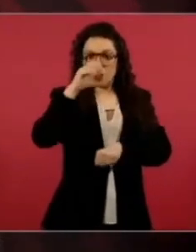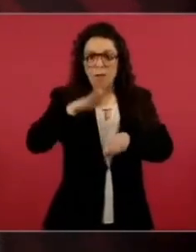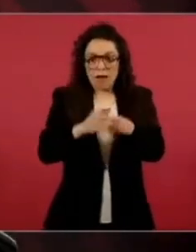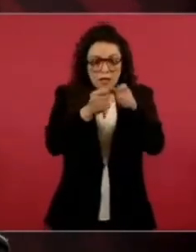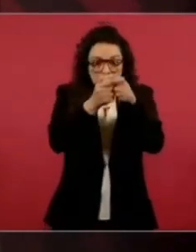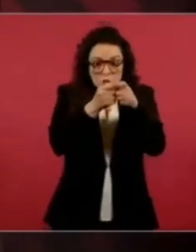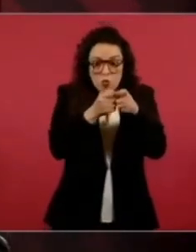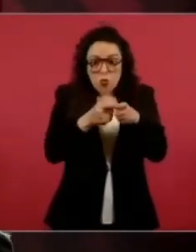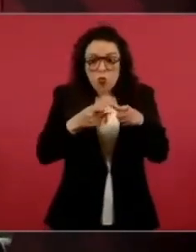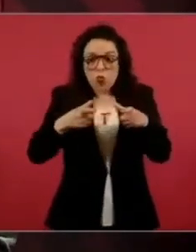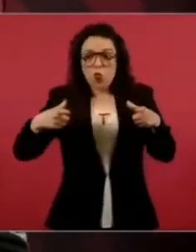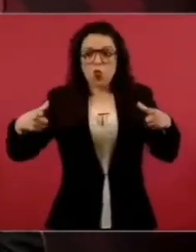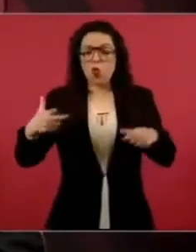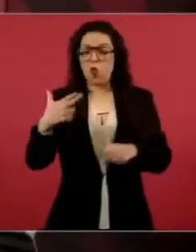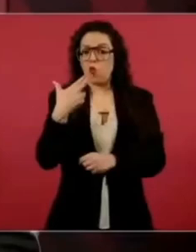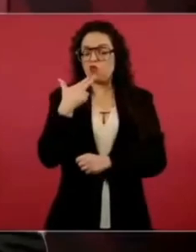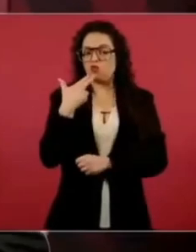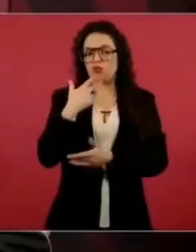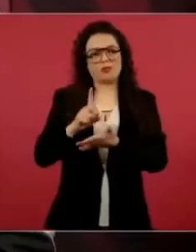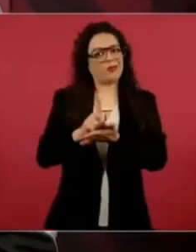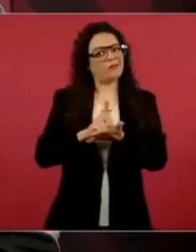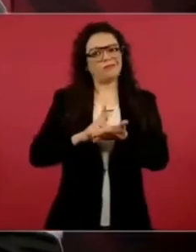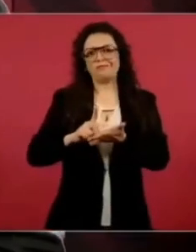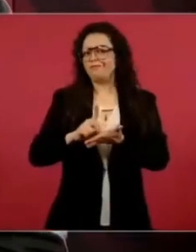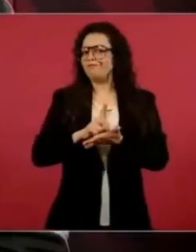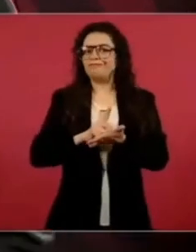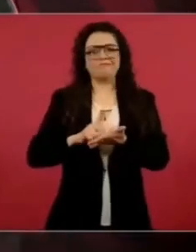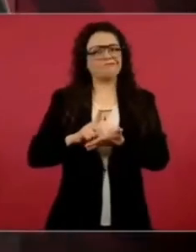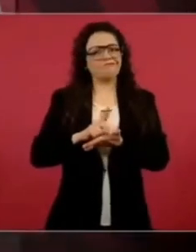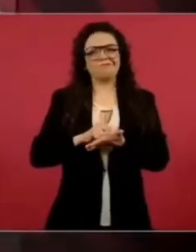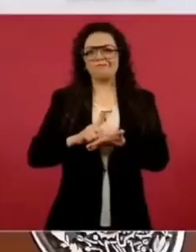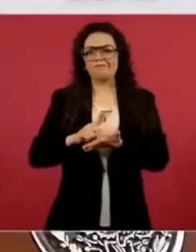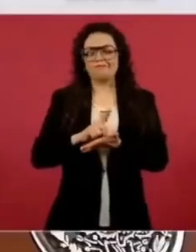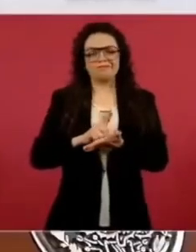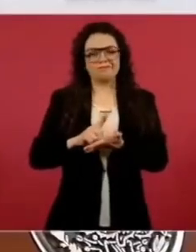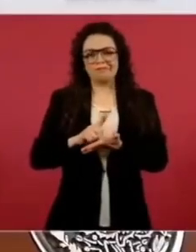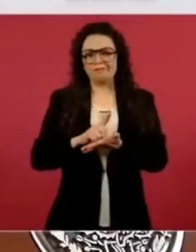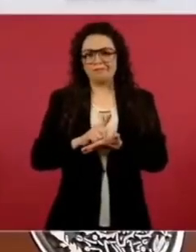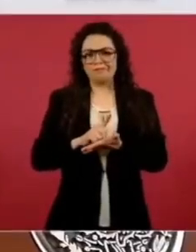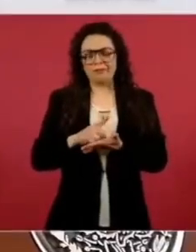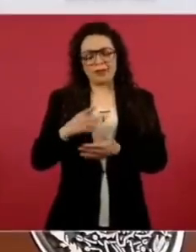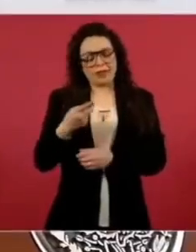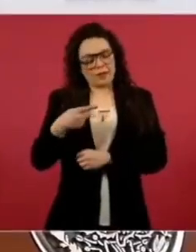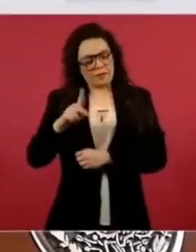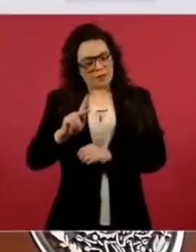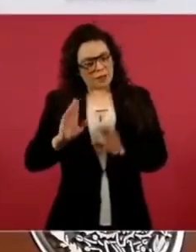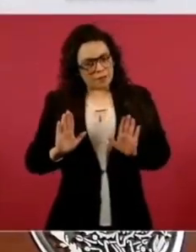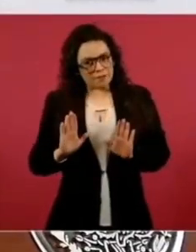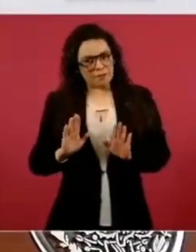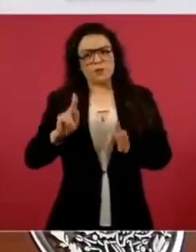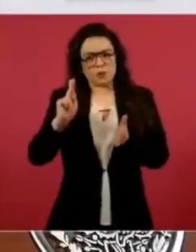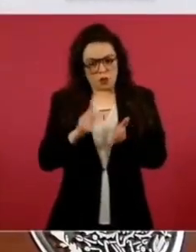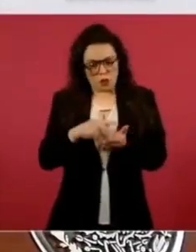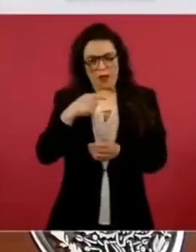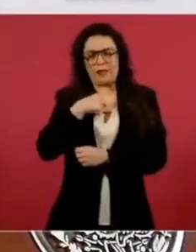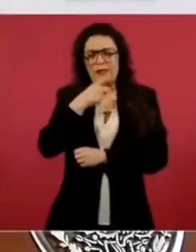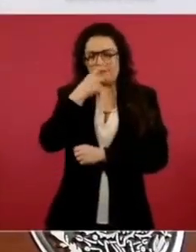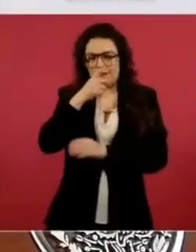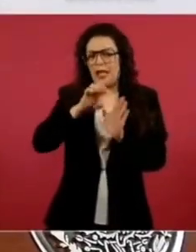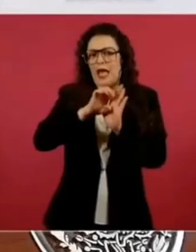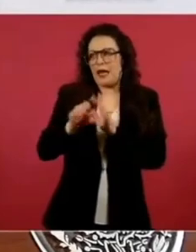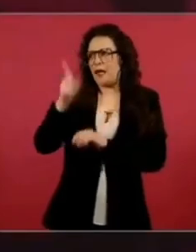tenemos la ventaja a diferencia lo digo con todo respeto a Estados Unidos que